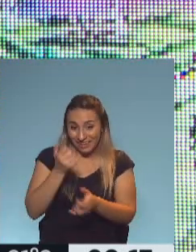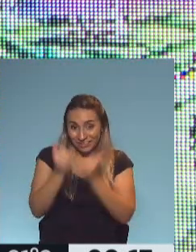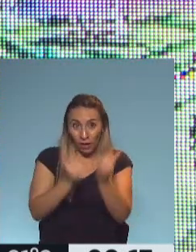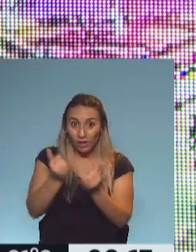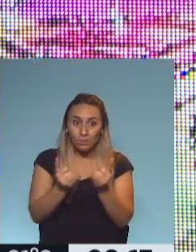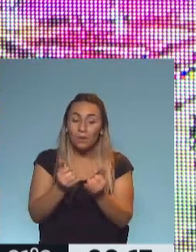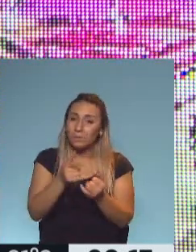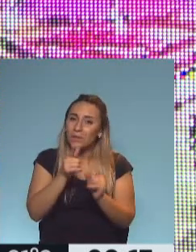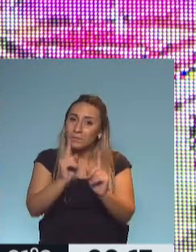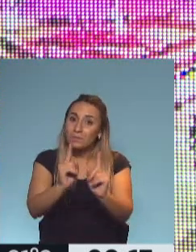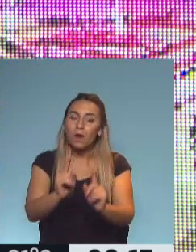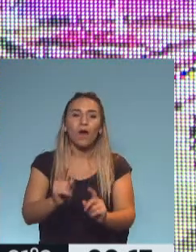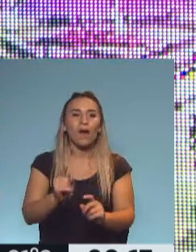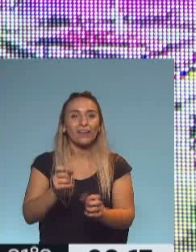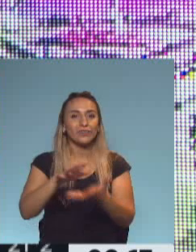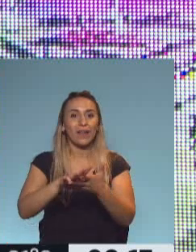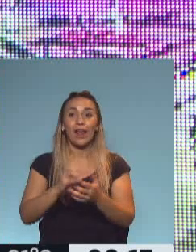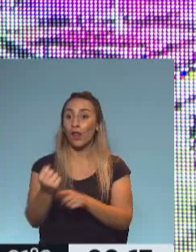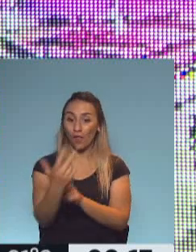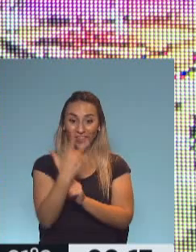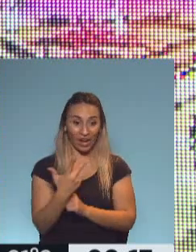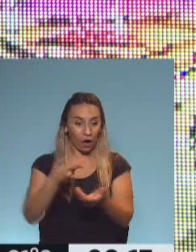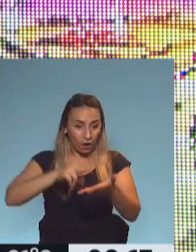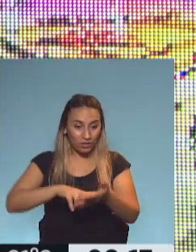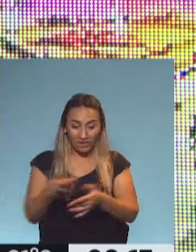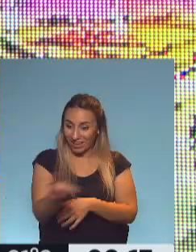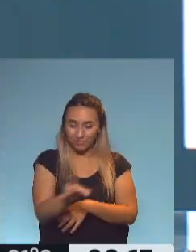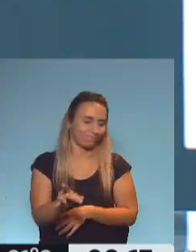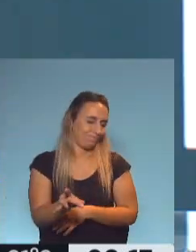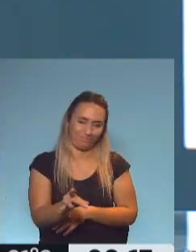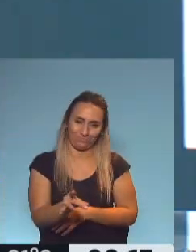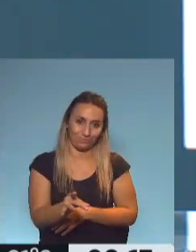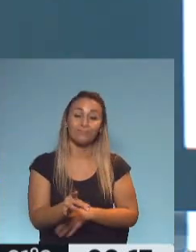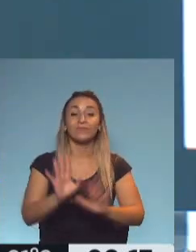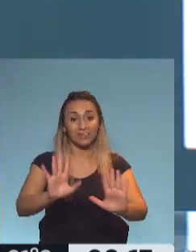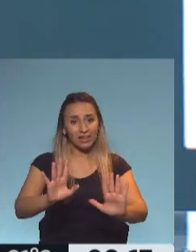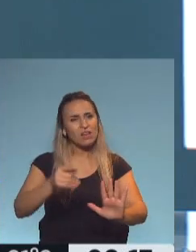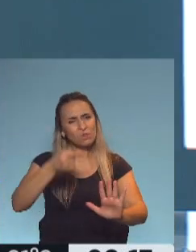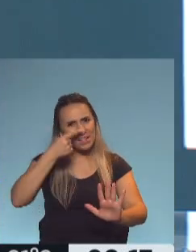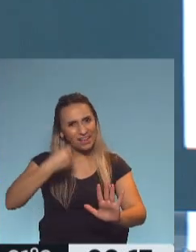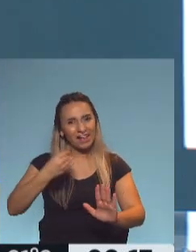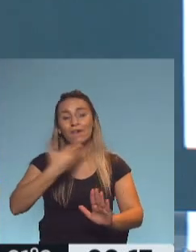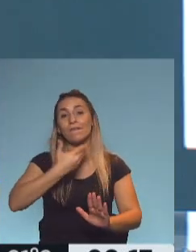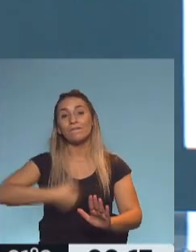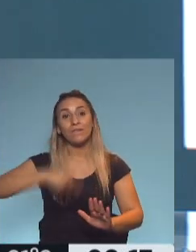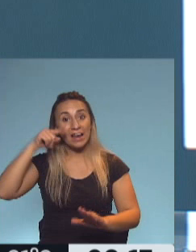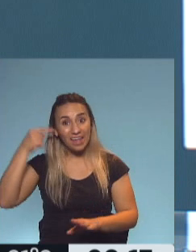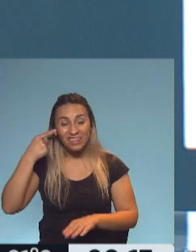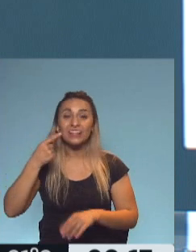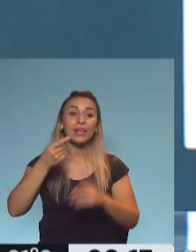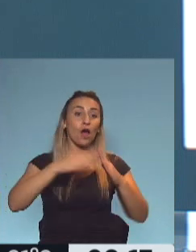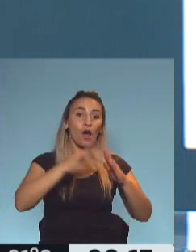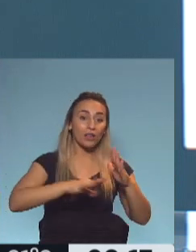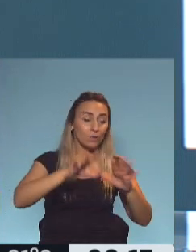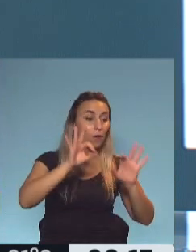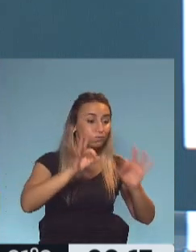foto de los tres, de hecho, un dato curioso, Alberto Fernández después de dar esta conferencia en la Quinta de Olivos fue a Casa Rosada y cuando llegó a Casa Rosada se reunió